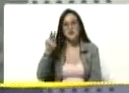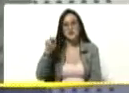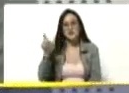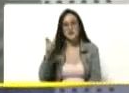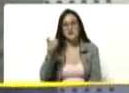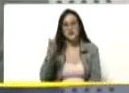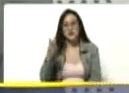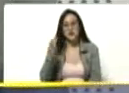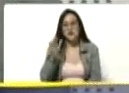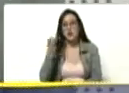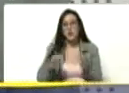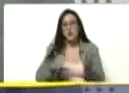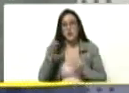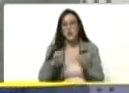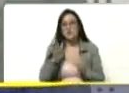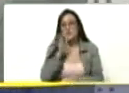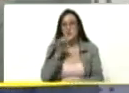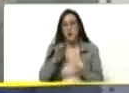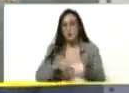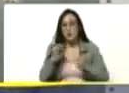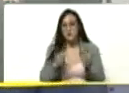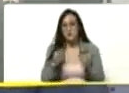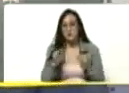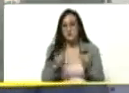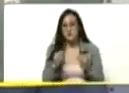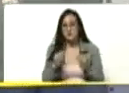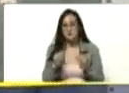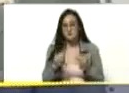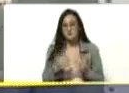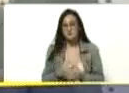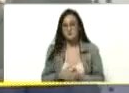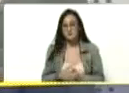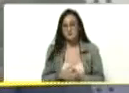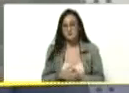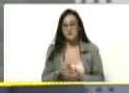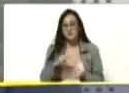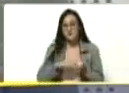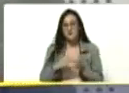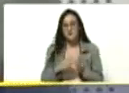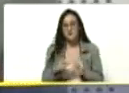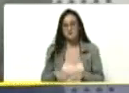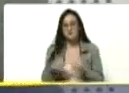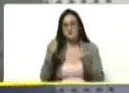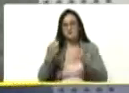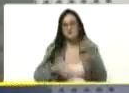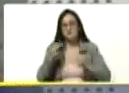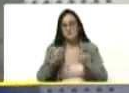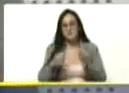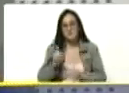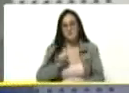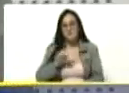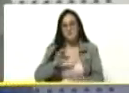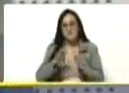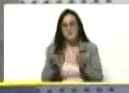la injusticia en cualquier parte is a threat to justice everywhere. Es una amenaza a la justicia en cualquier